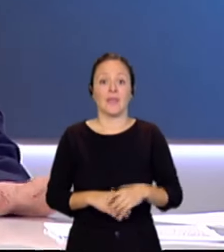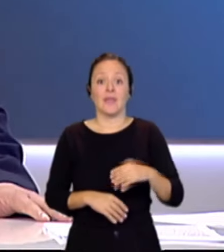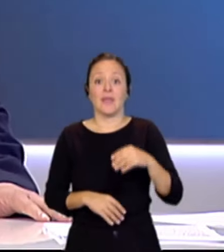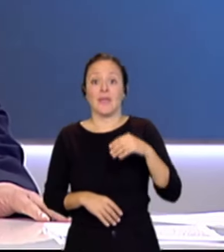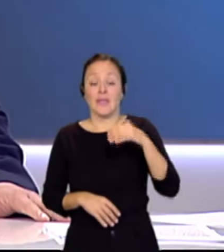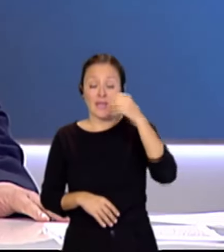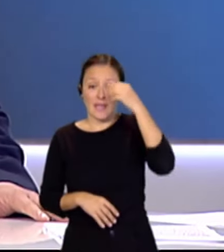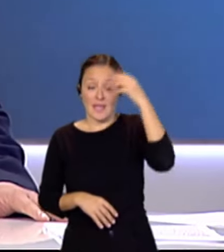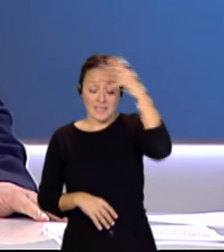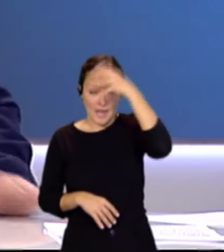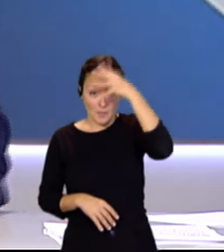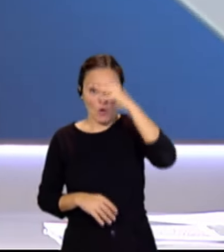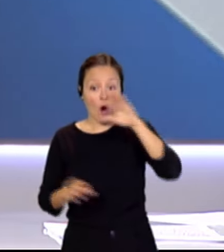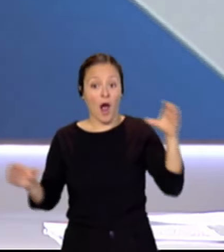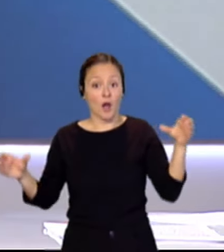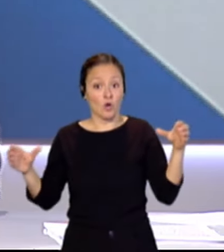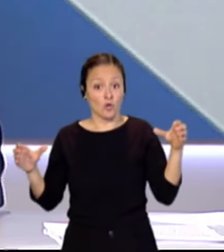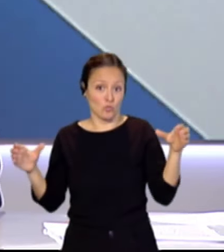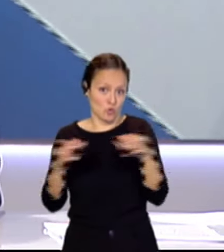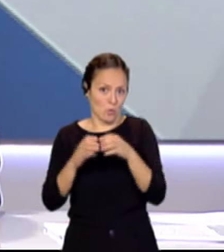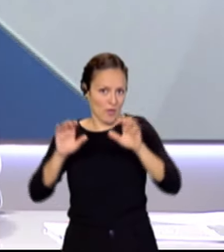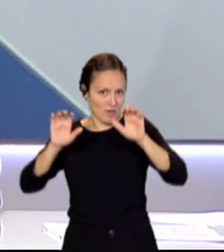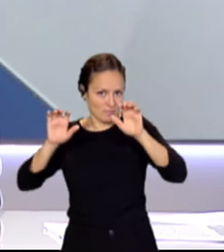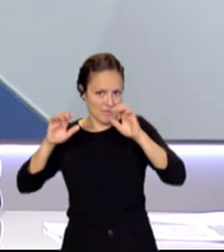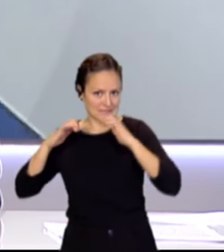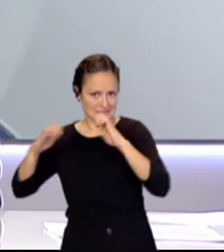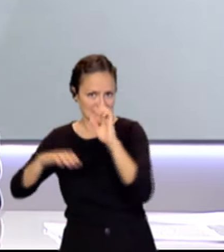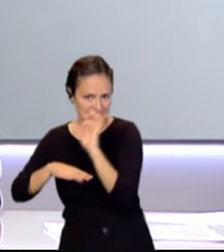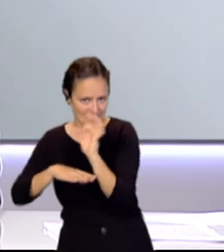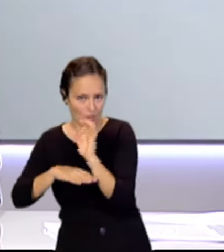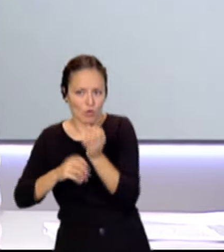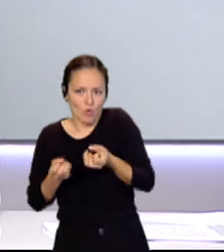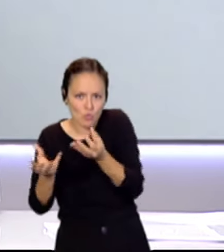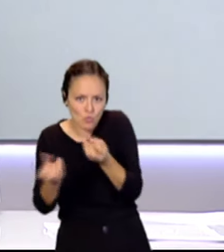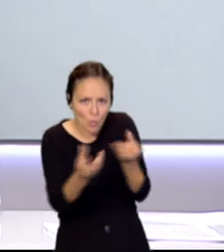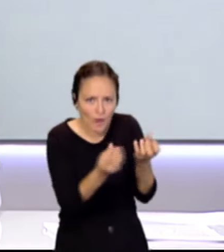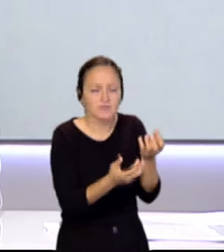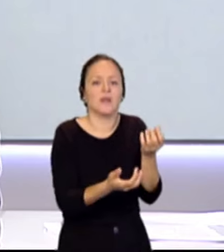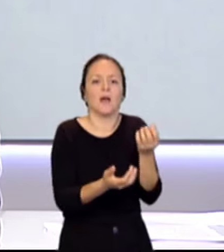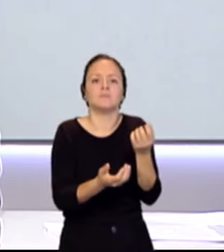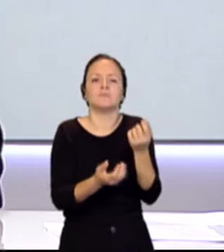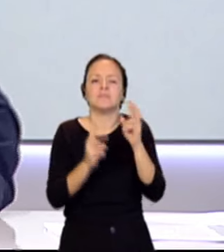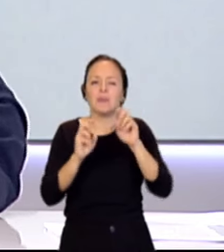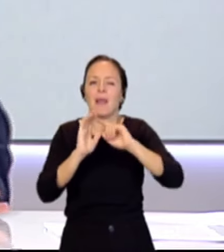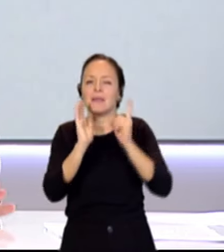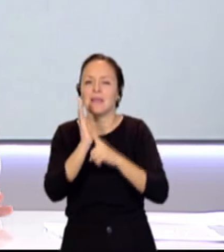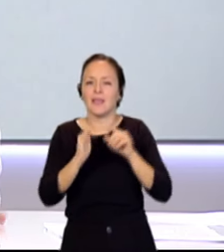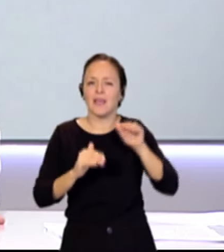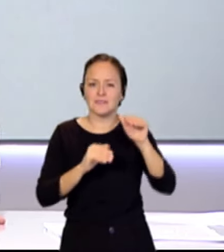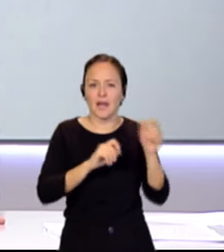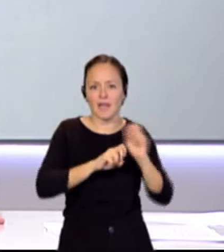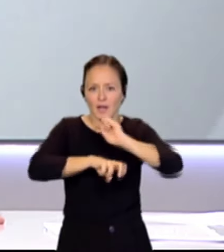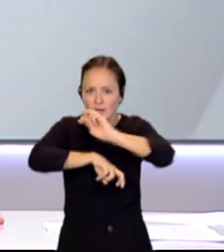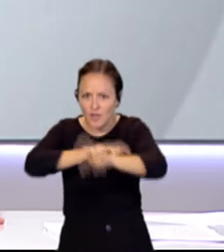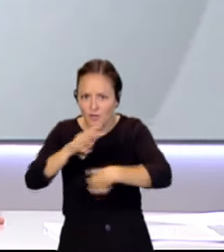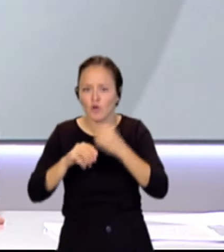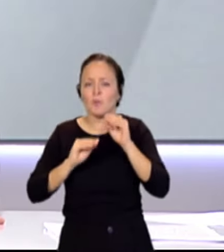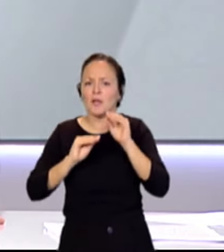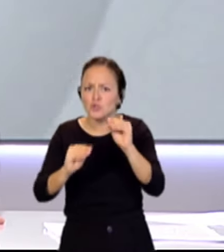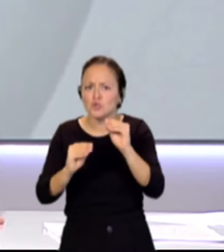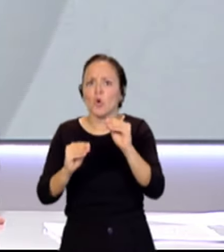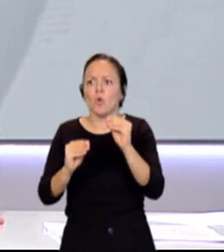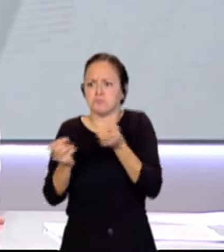todos los grupos de la cámara lo avanzado en esas negociaciones con el estado para reformar la li de extranjería una reforma ya saben destinada a